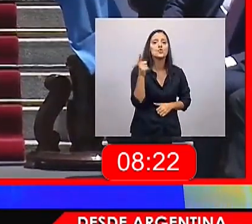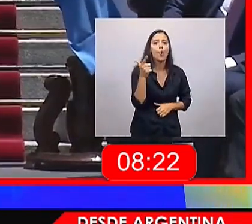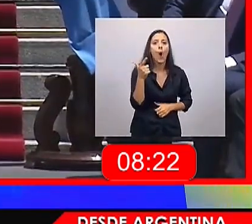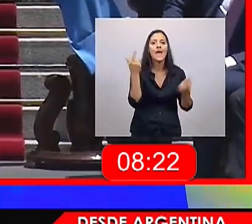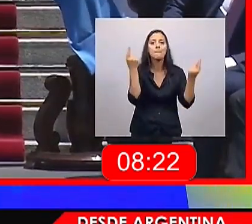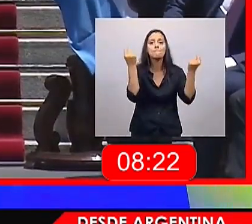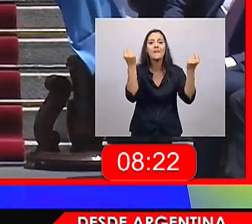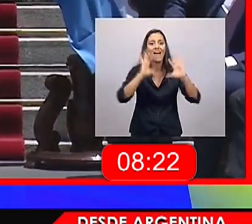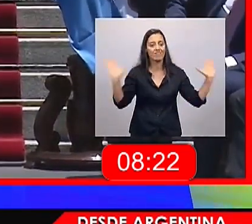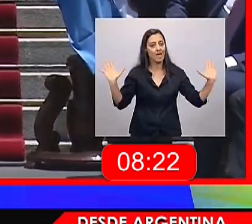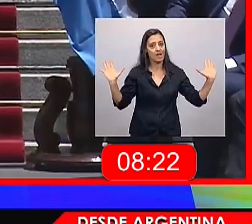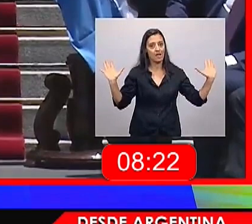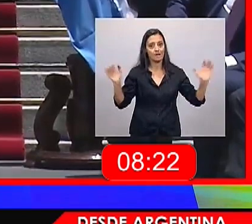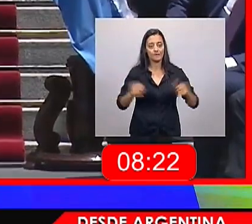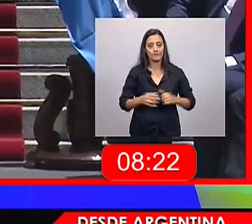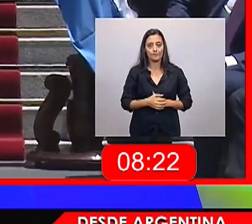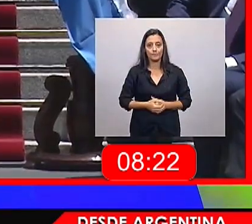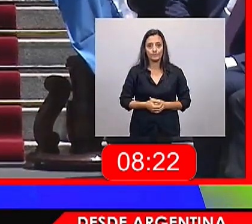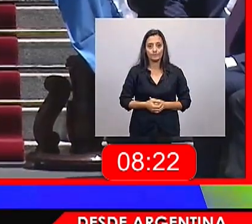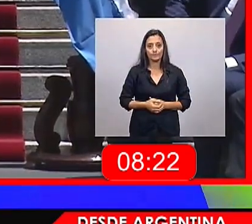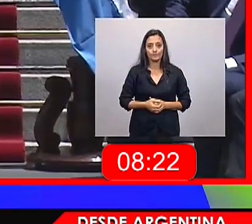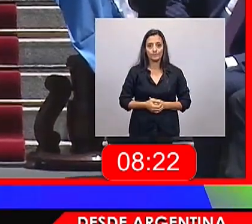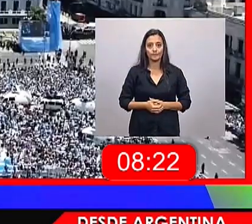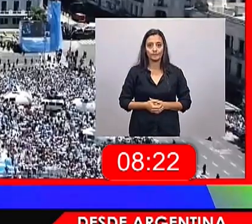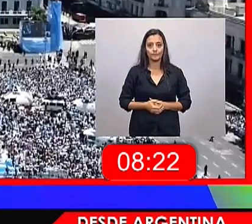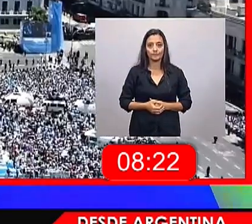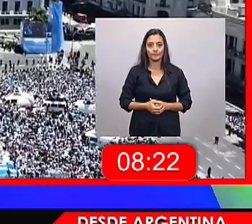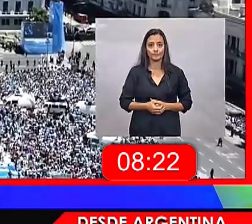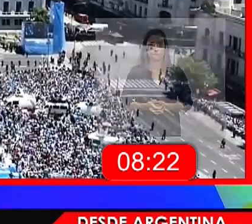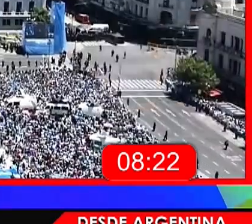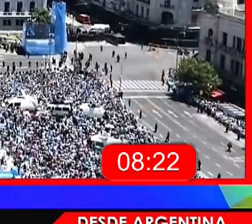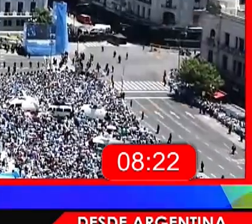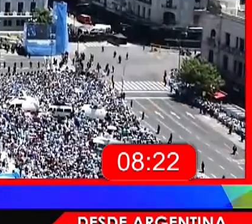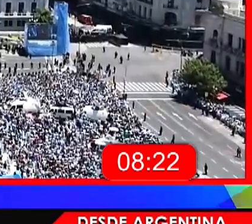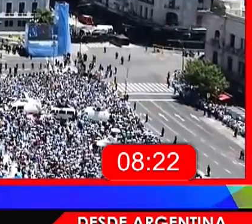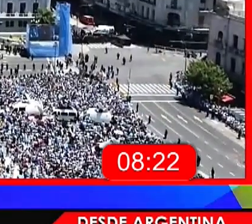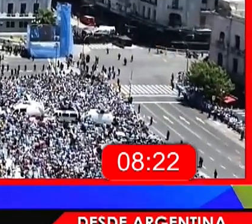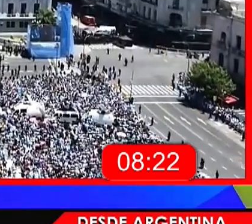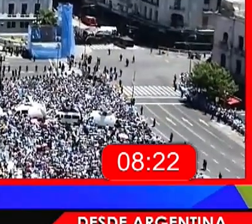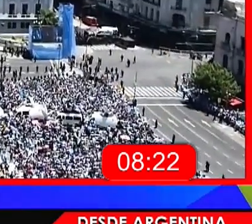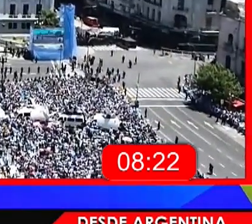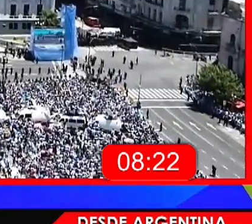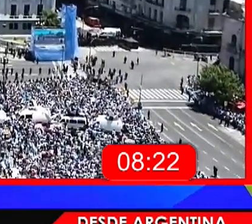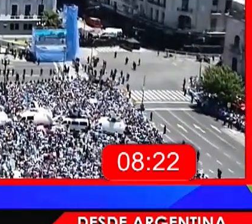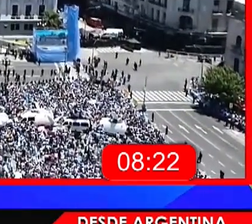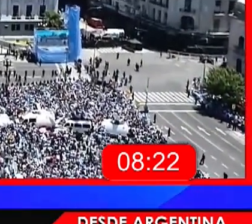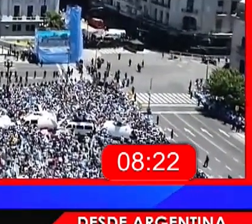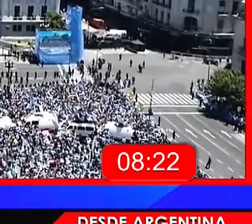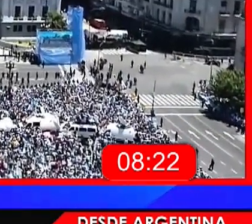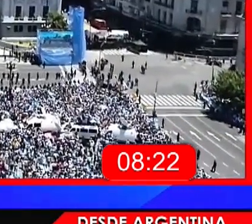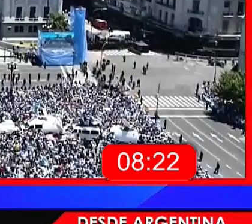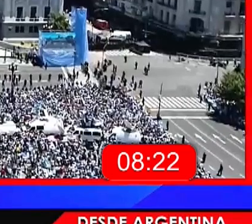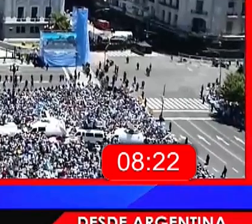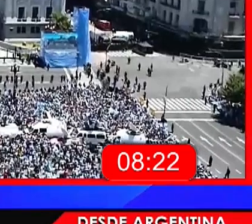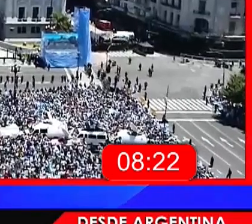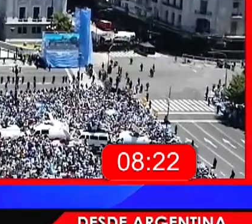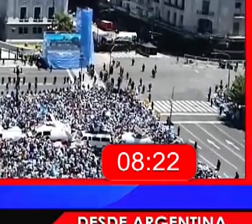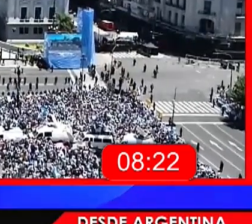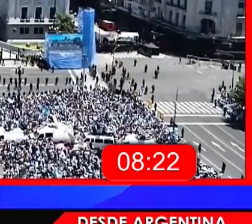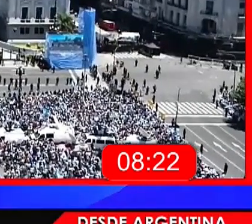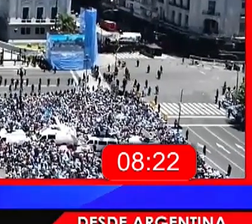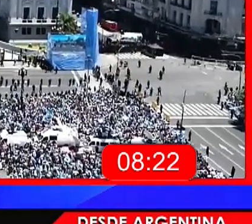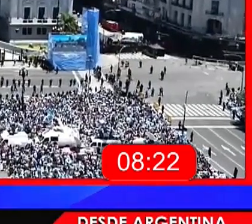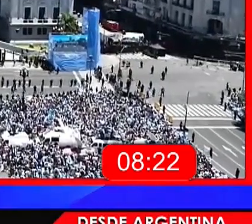cual llegar a una instancia de negociación con los gobernadores, sean peronistas o los no peronistas, le puede dar